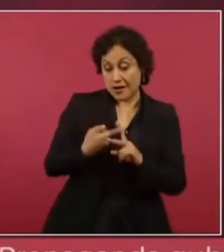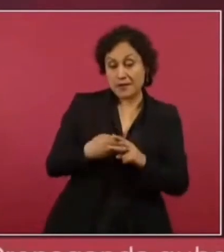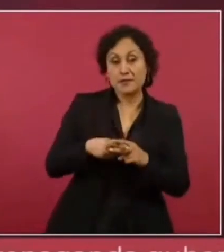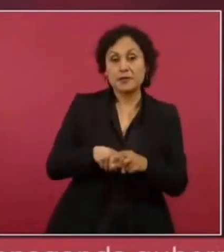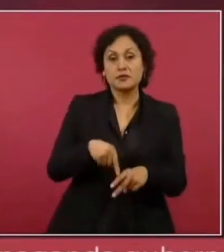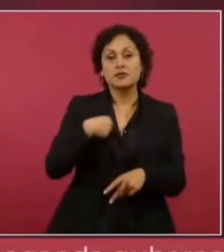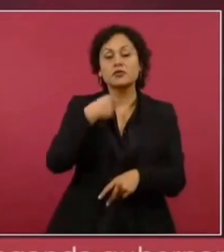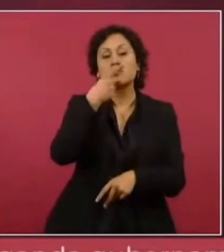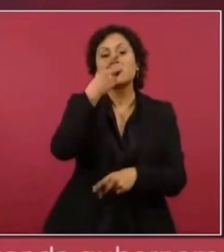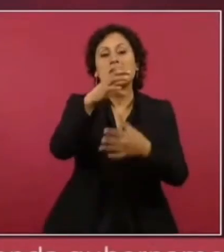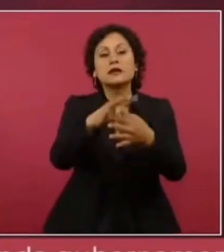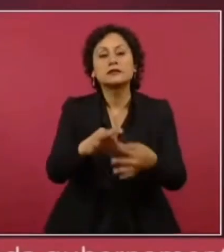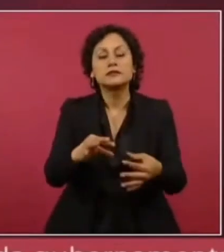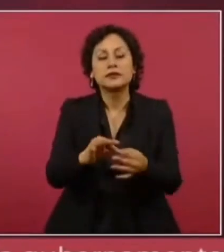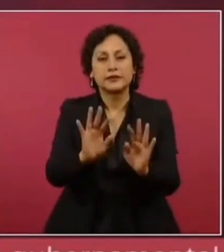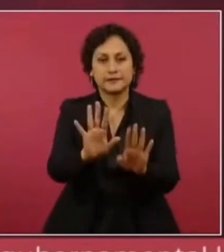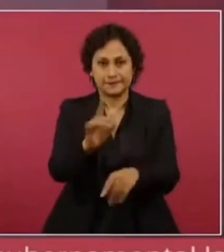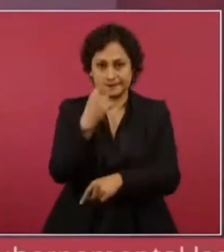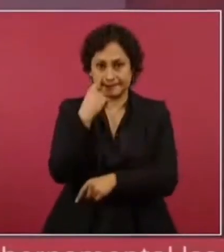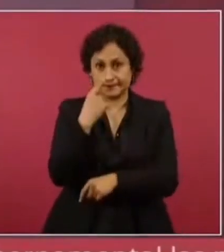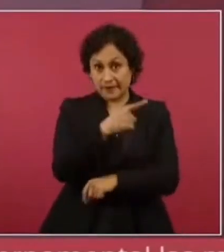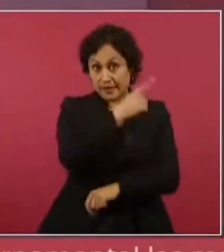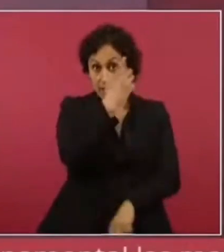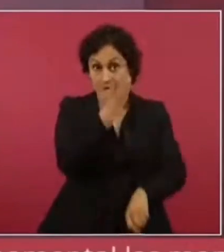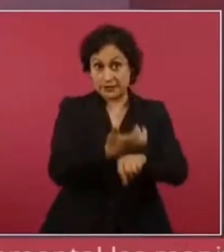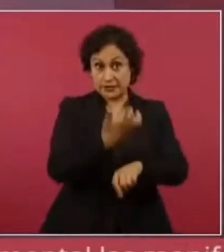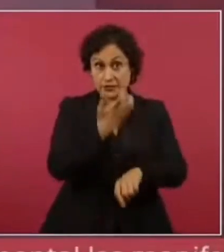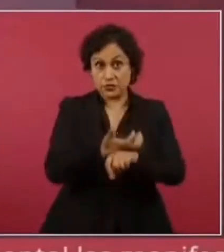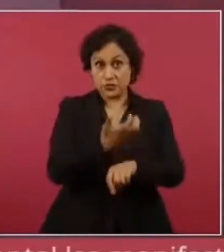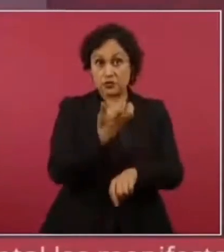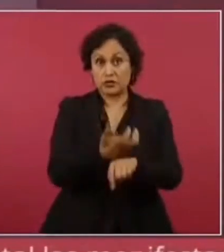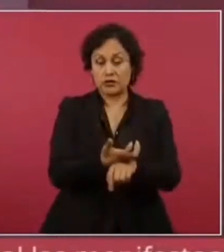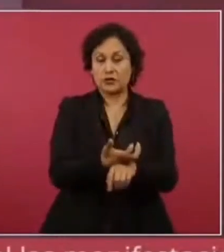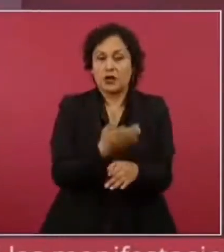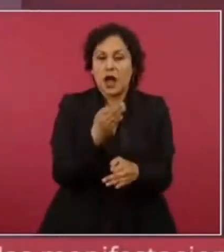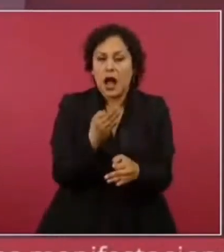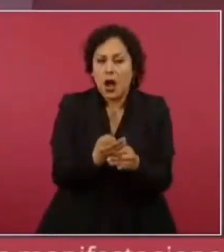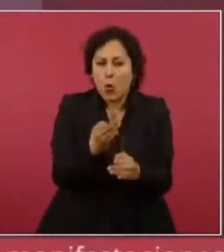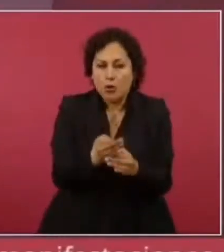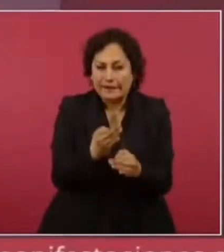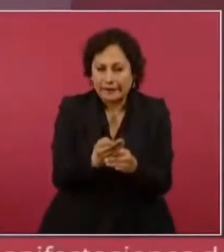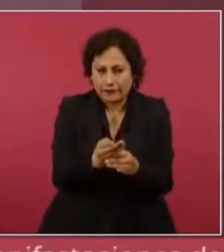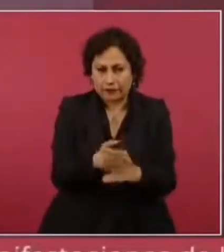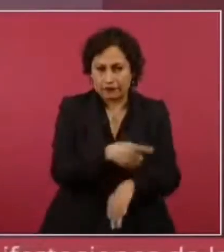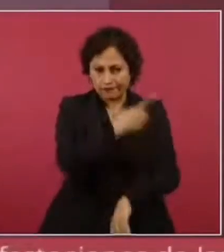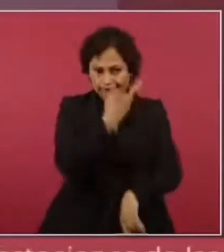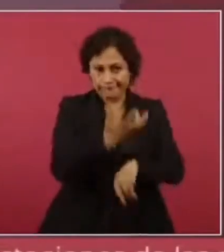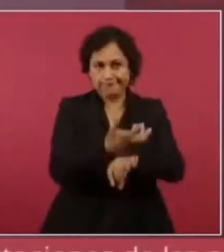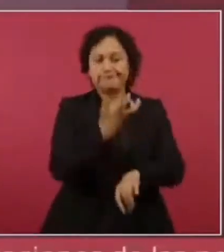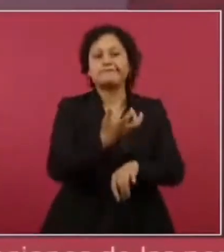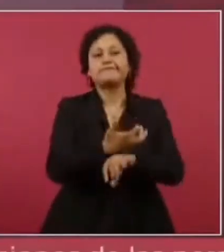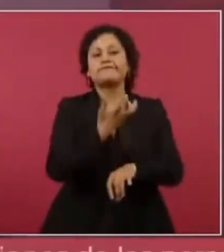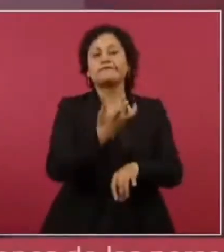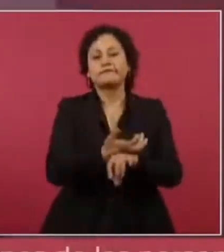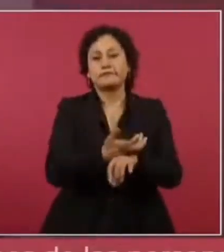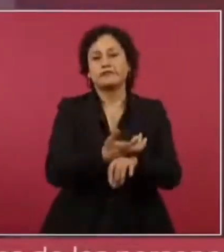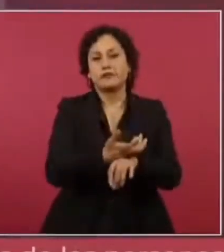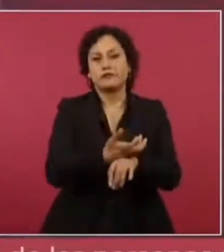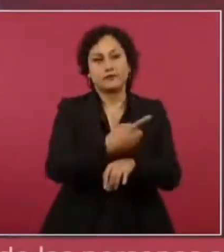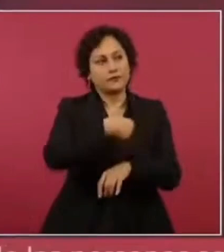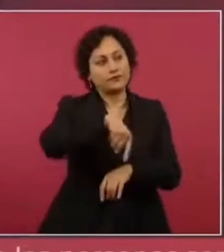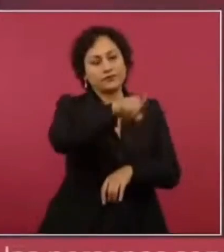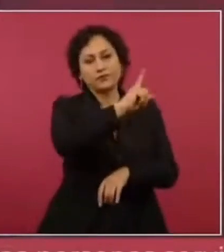en Estados Unidos actualmente los policías traen